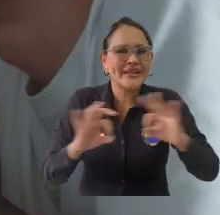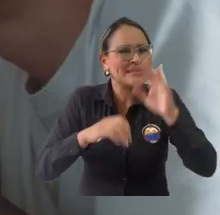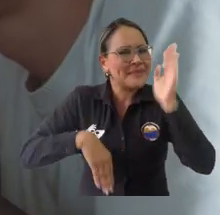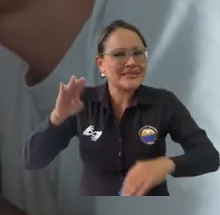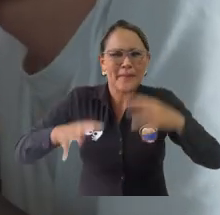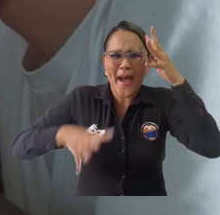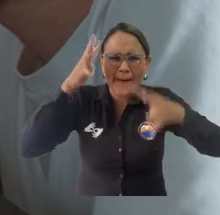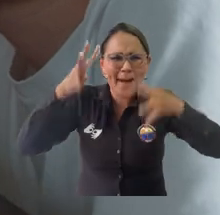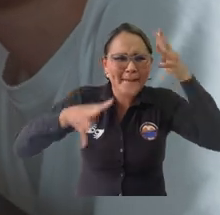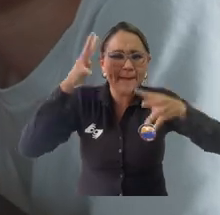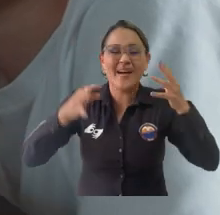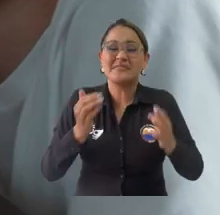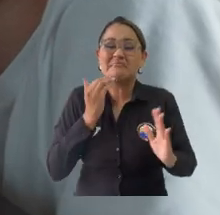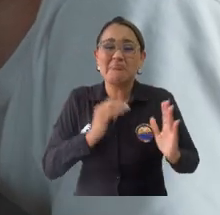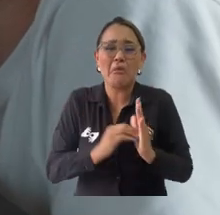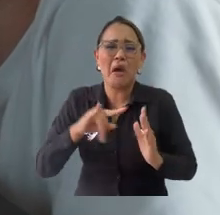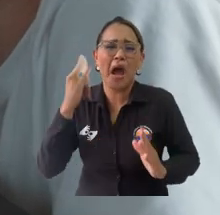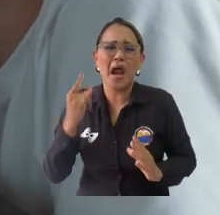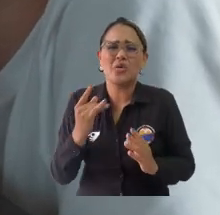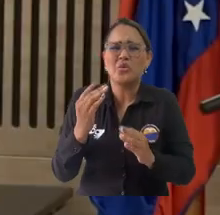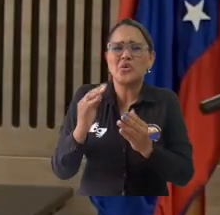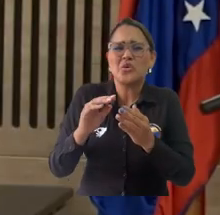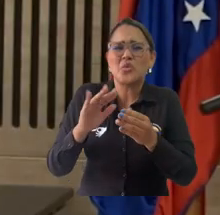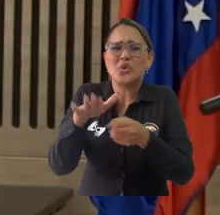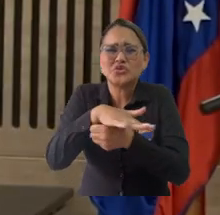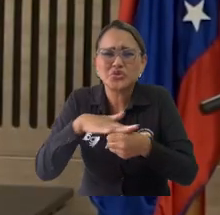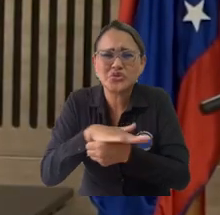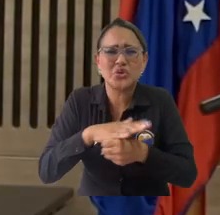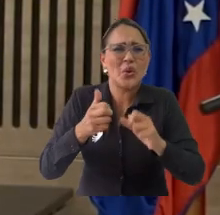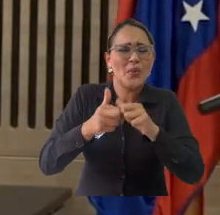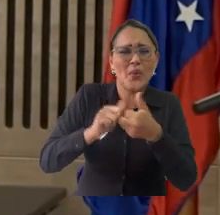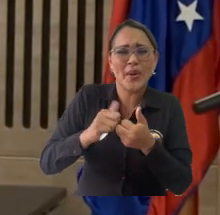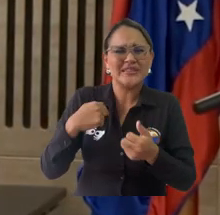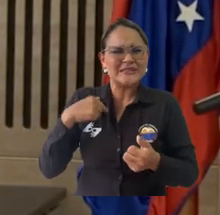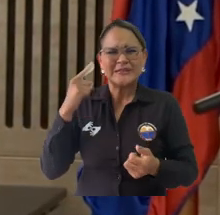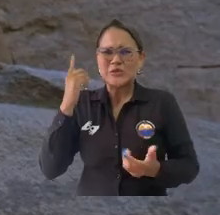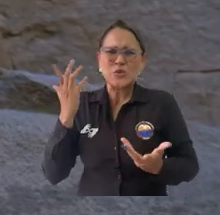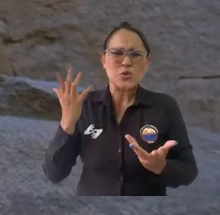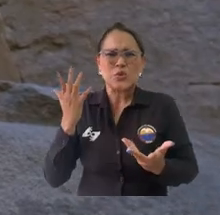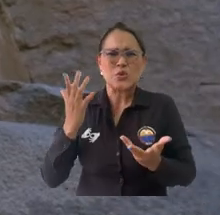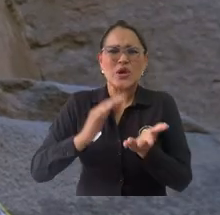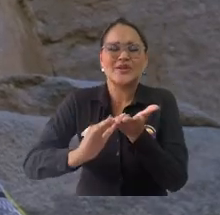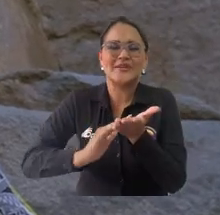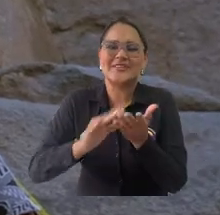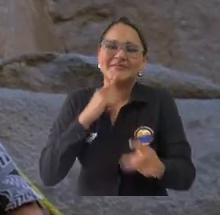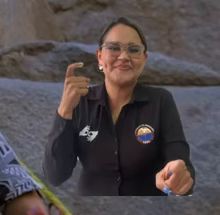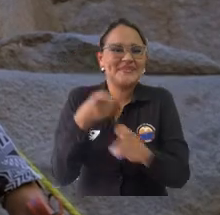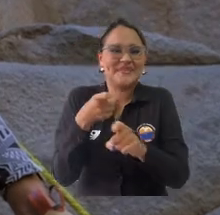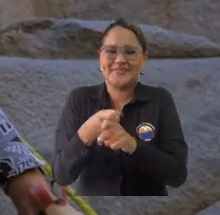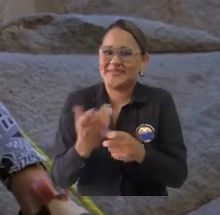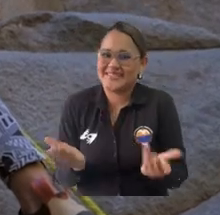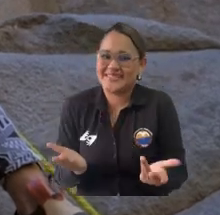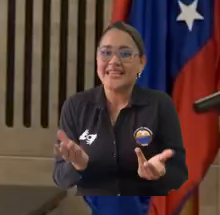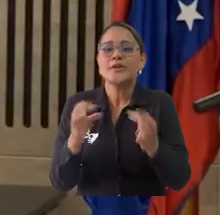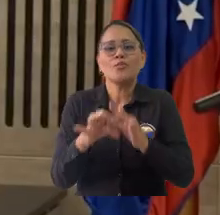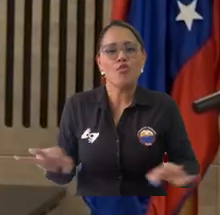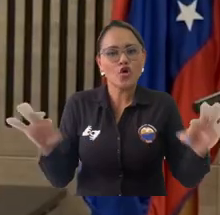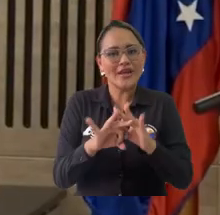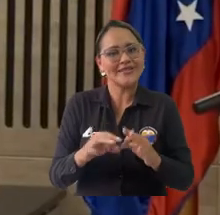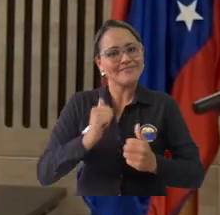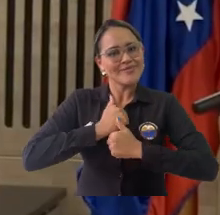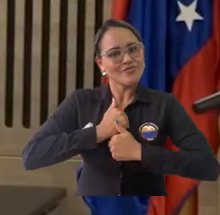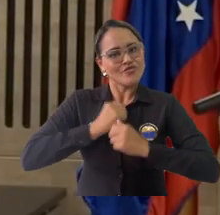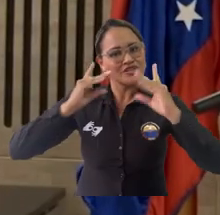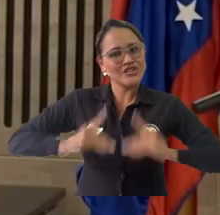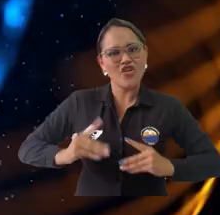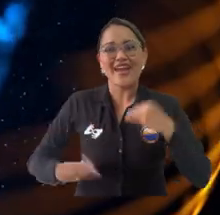los retos y desafíos, lo único que podemos encontrar es que alguien nos lo imponga a nosotros. Si no marcamos hacia dónde queremos ir, ya